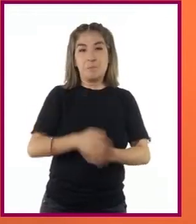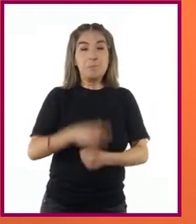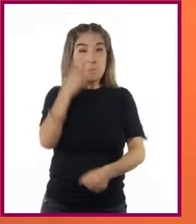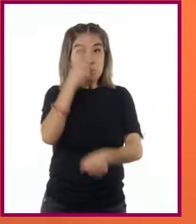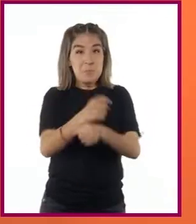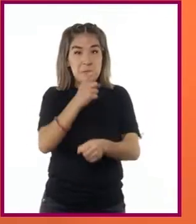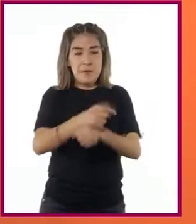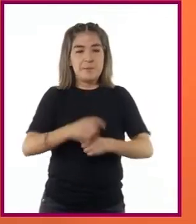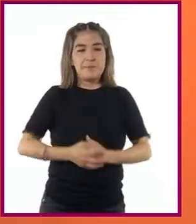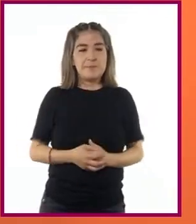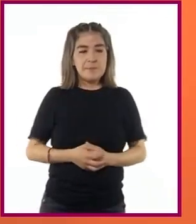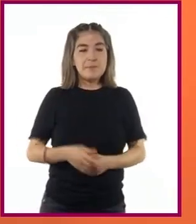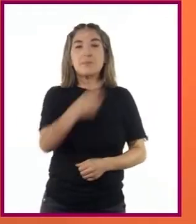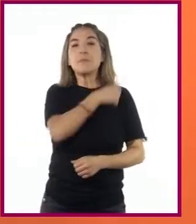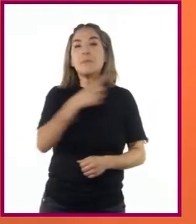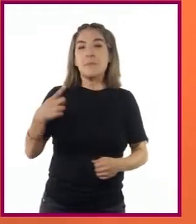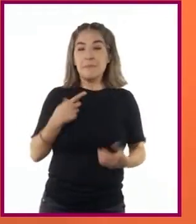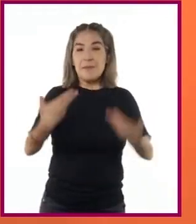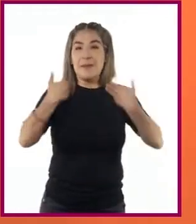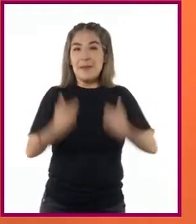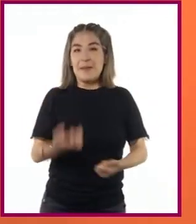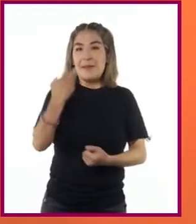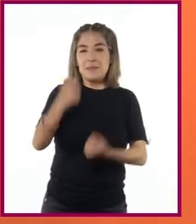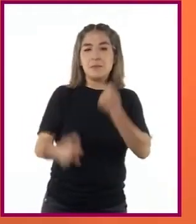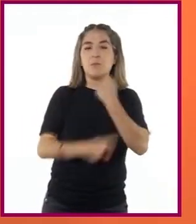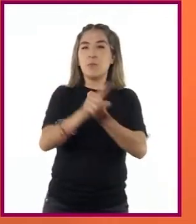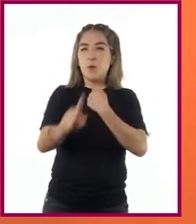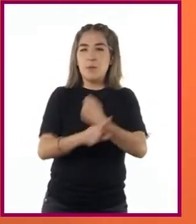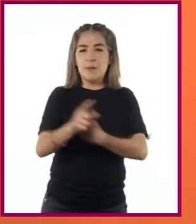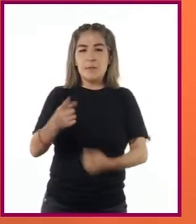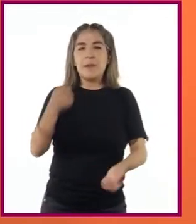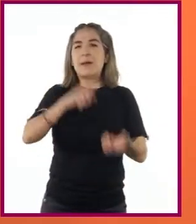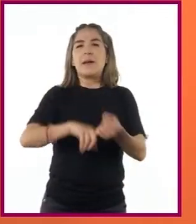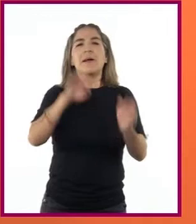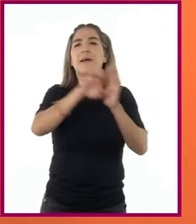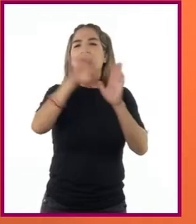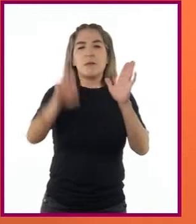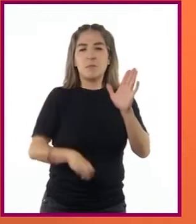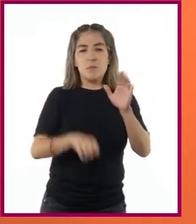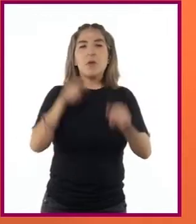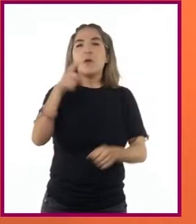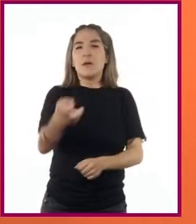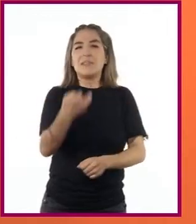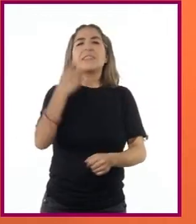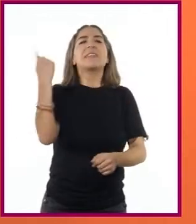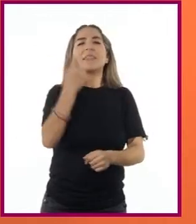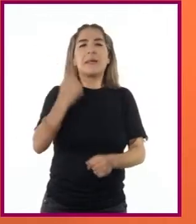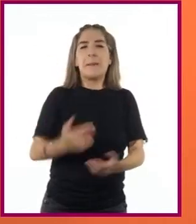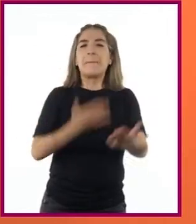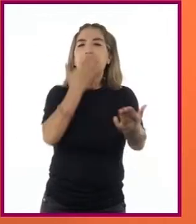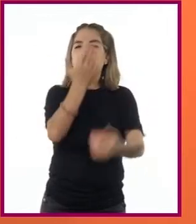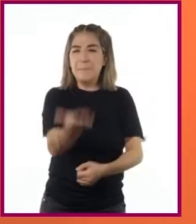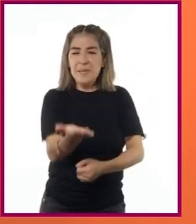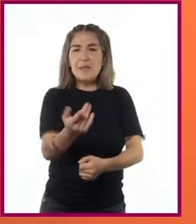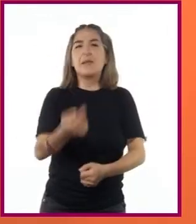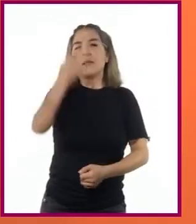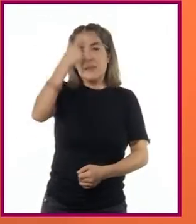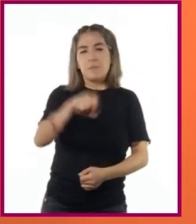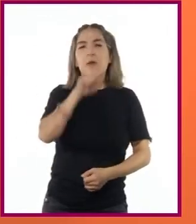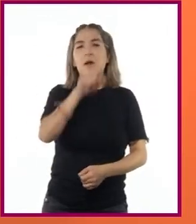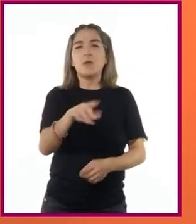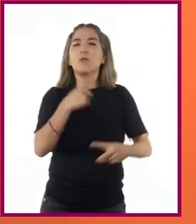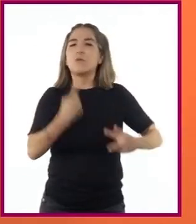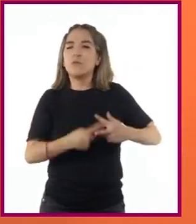1. Comprender el problema, es decir, entender qué piden o encontrar o